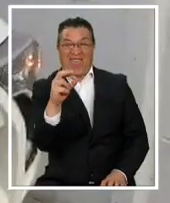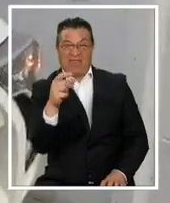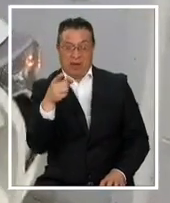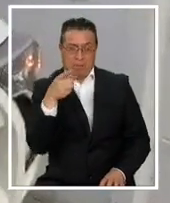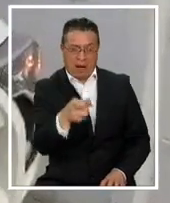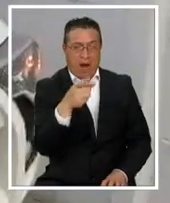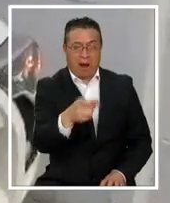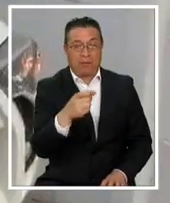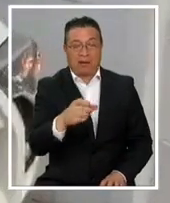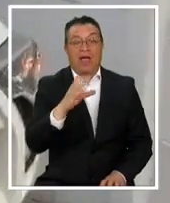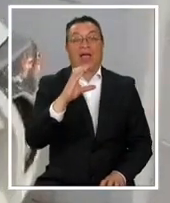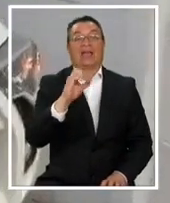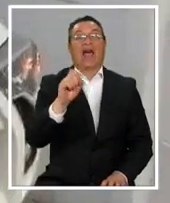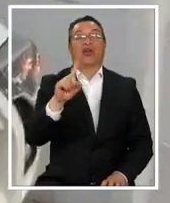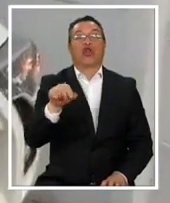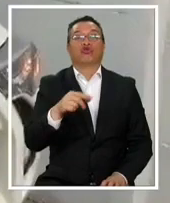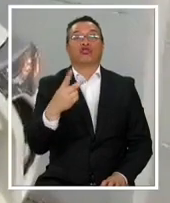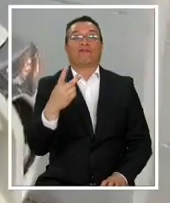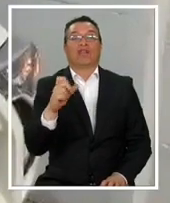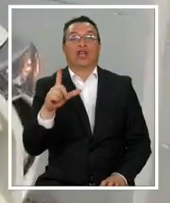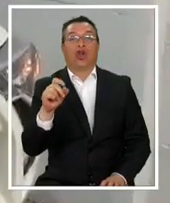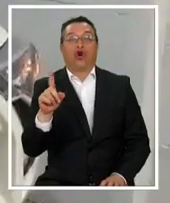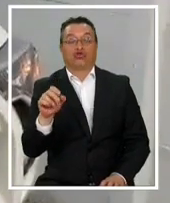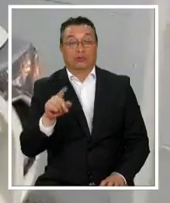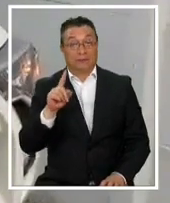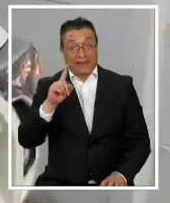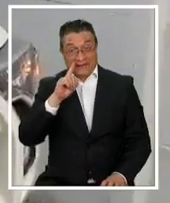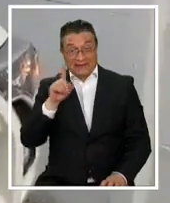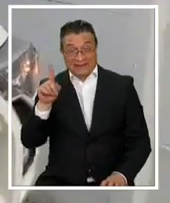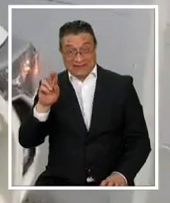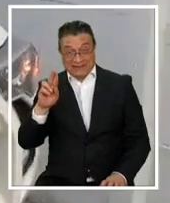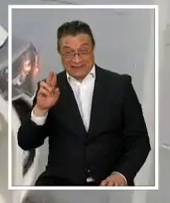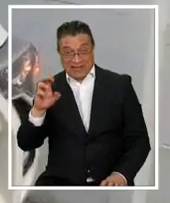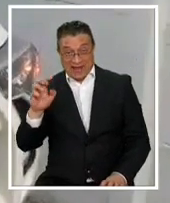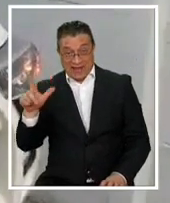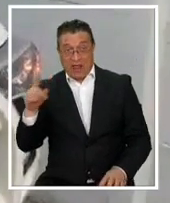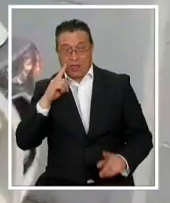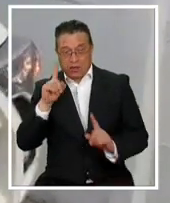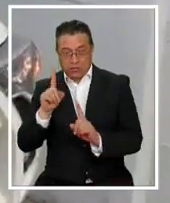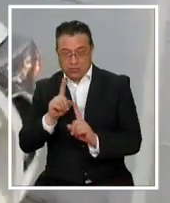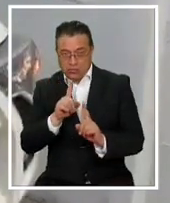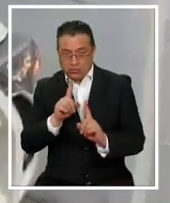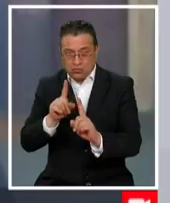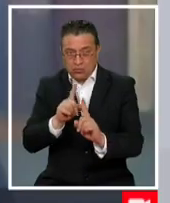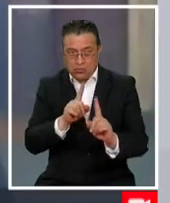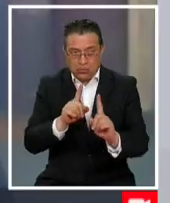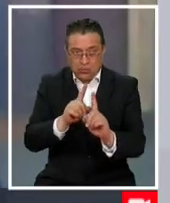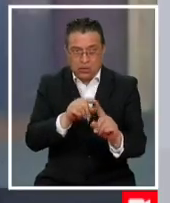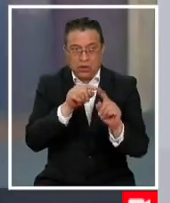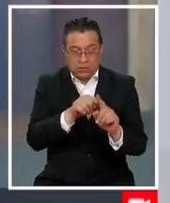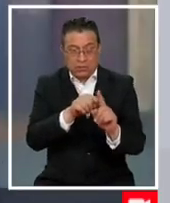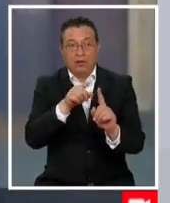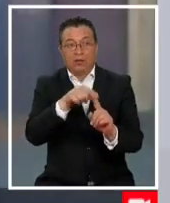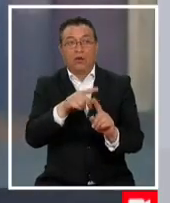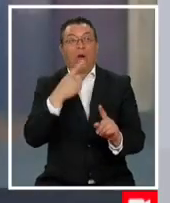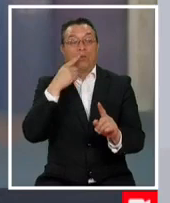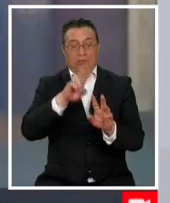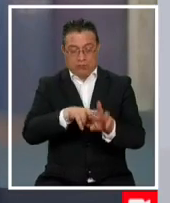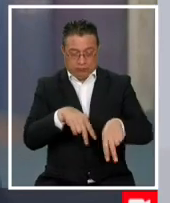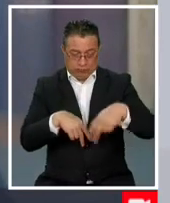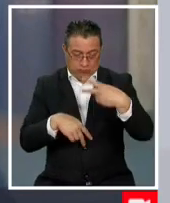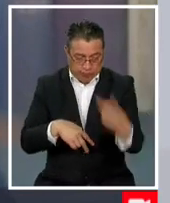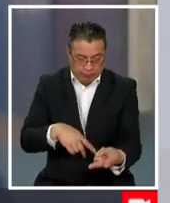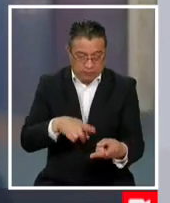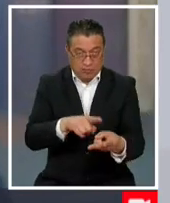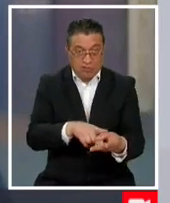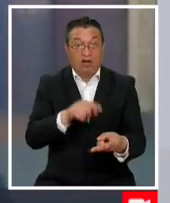balazos a Carlos Alberto Veloso. Israel persigue a Carlos Veloso, la persona que corría, cae al piso.